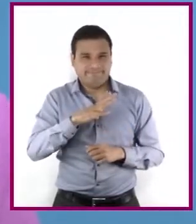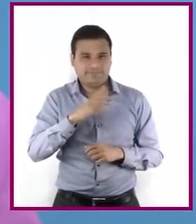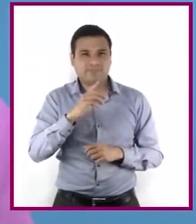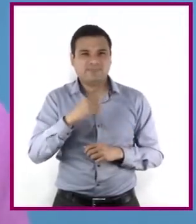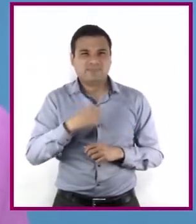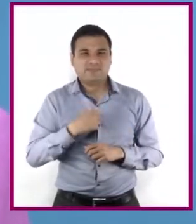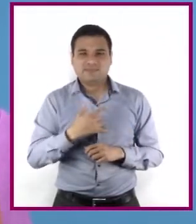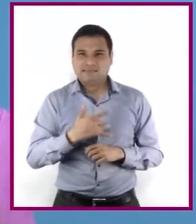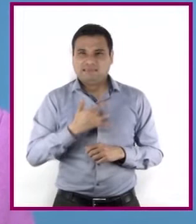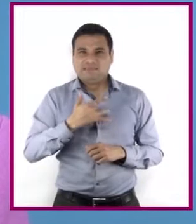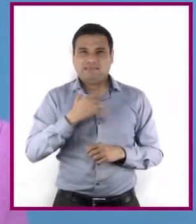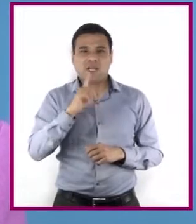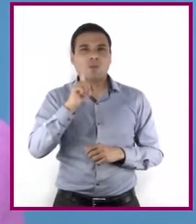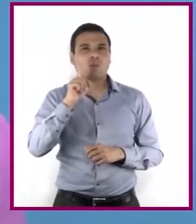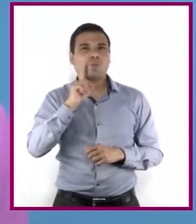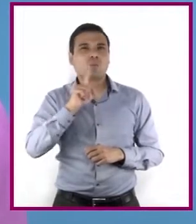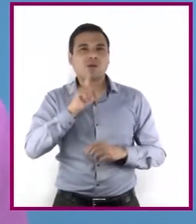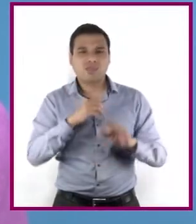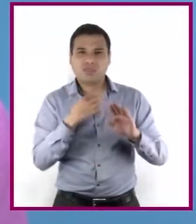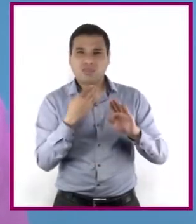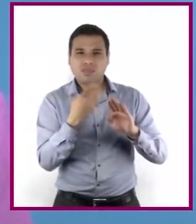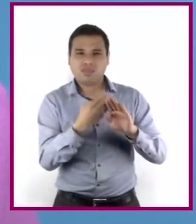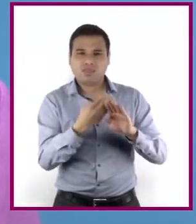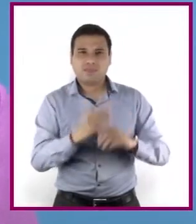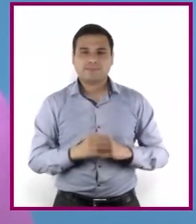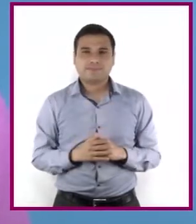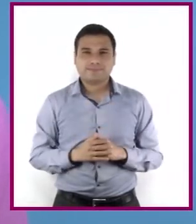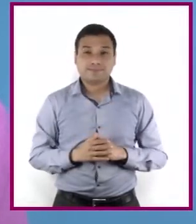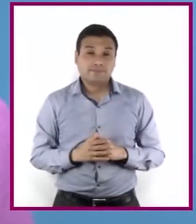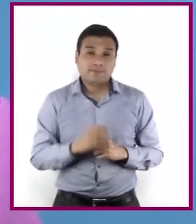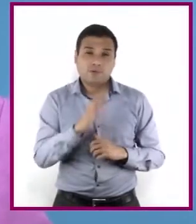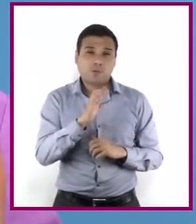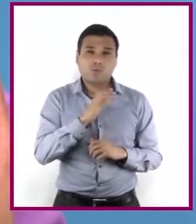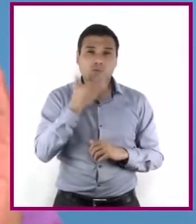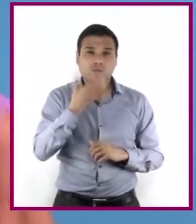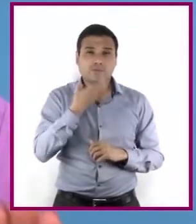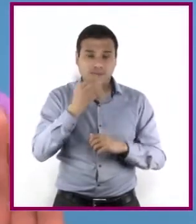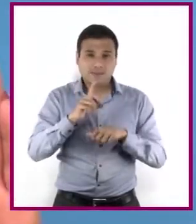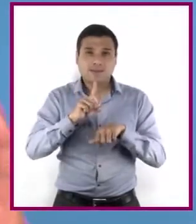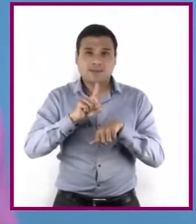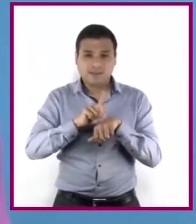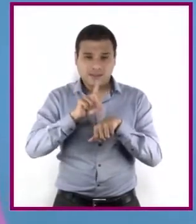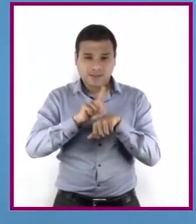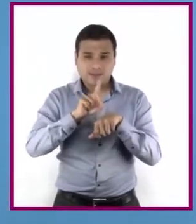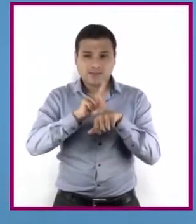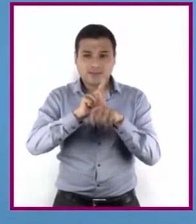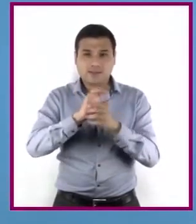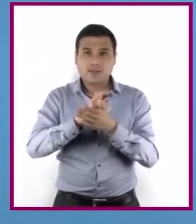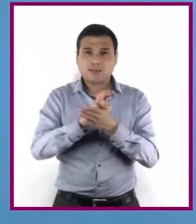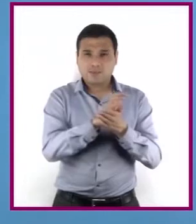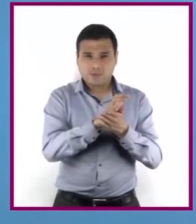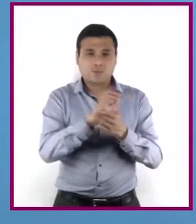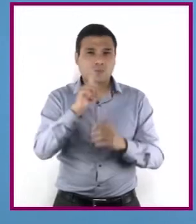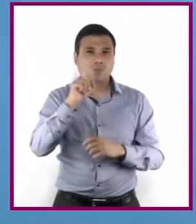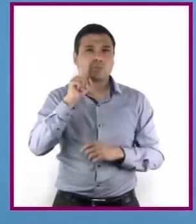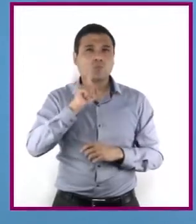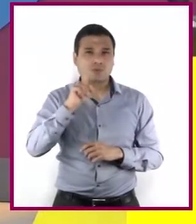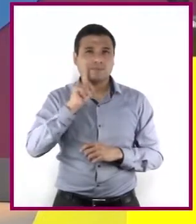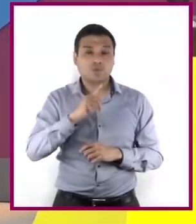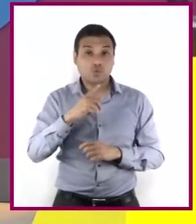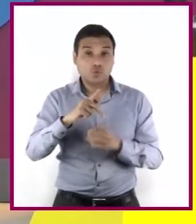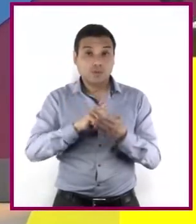suma, ambas se producen en la cotidianidad contra los derechos políticos de las